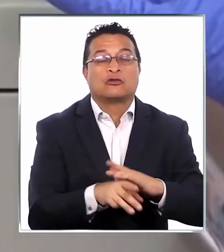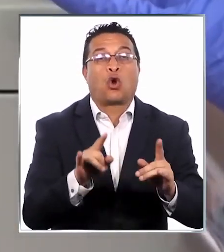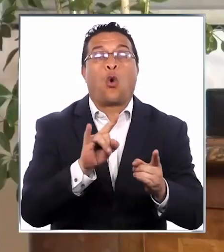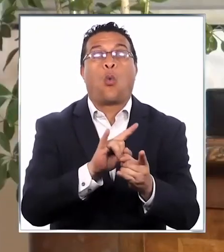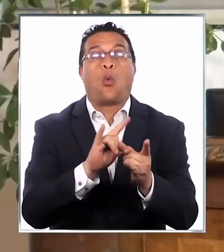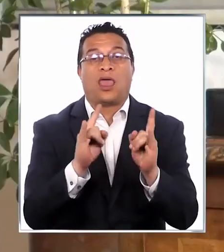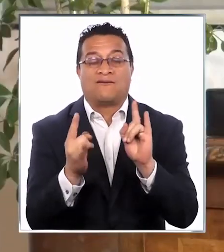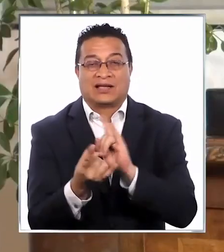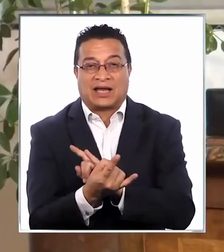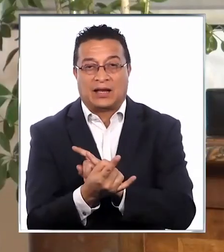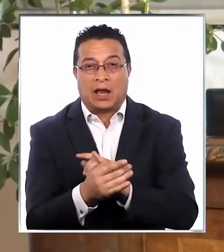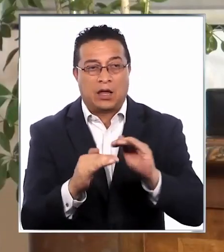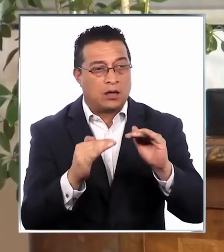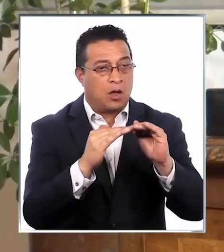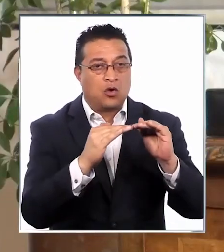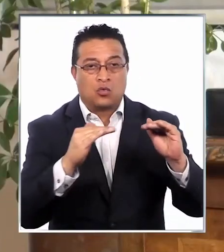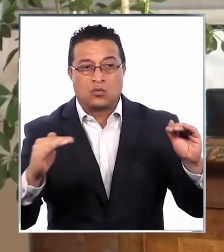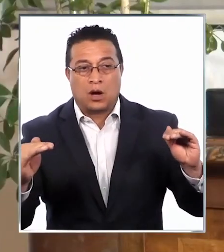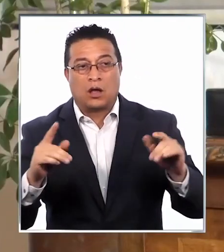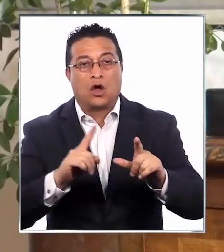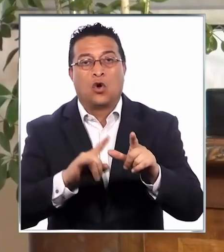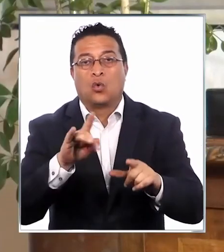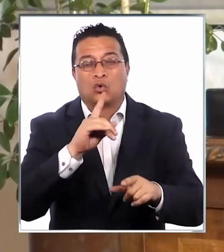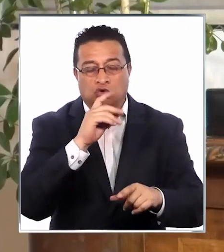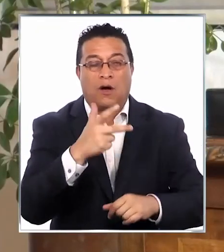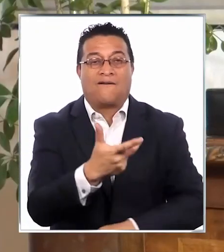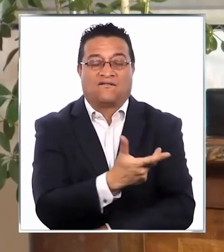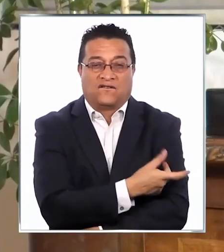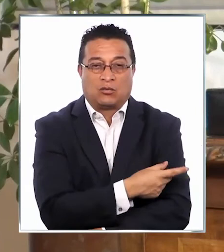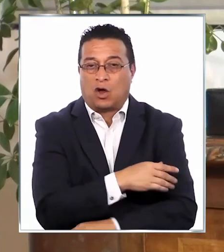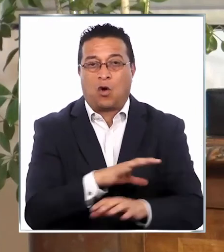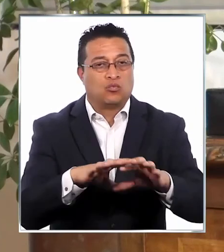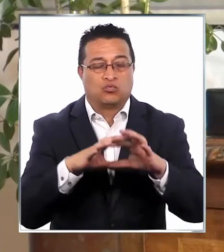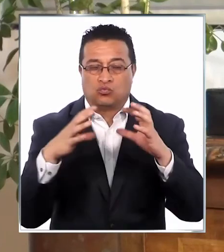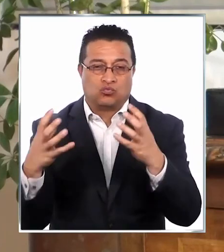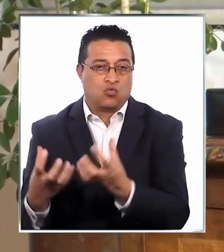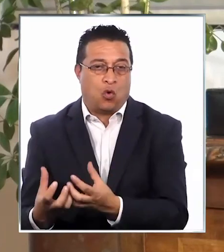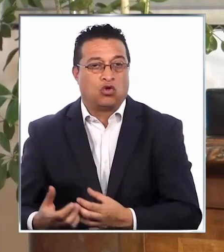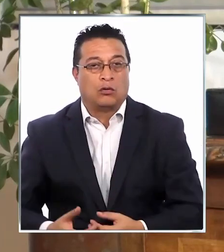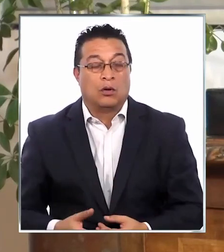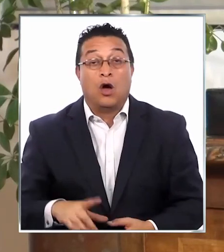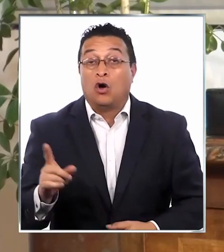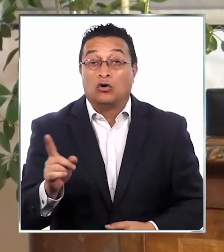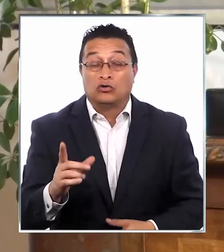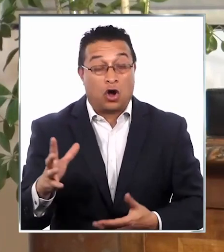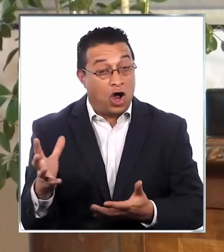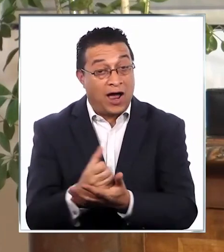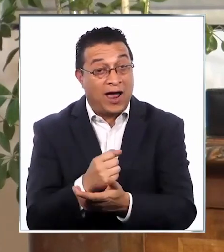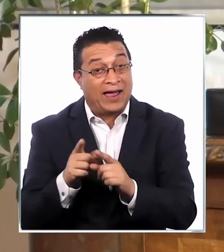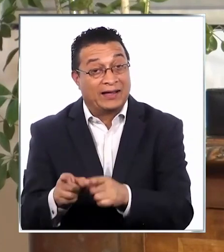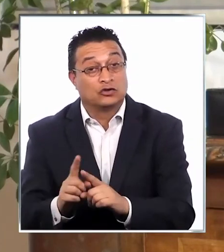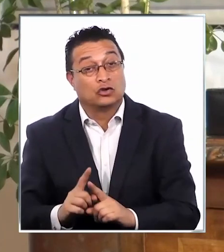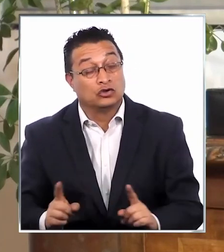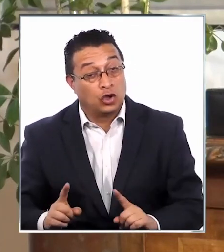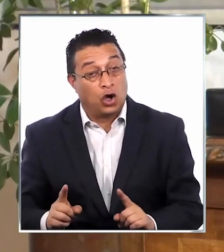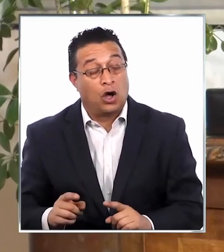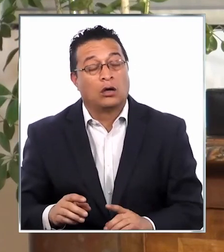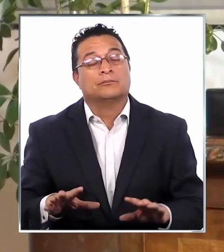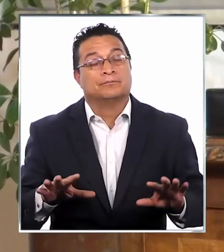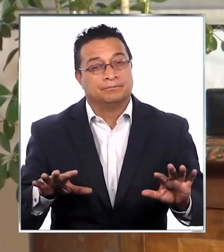más universal, más equitativo, más justo a las vacunas en todo el mundo. Entonces, si no logramos eso, obviamente